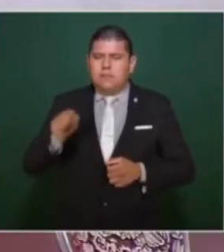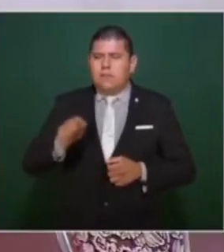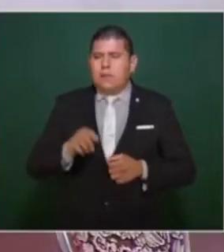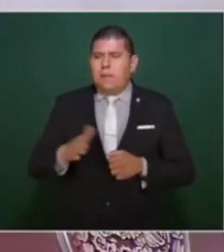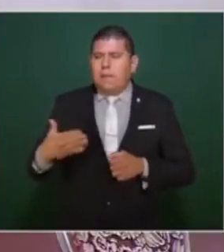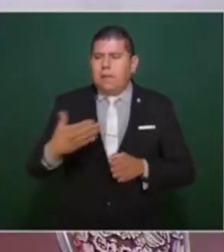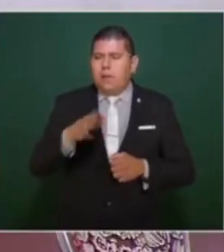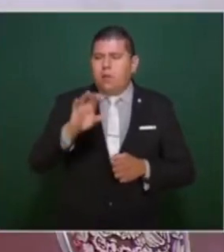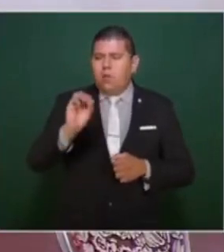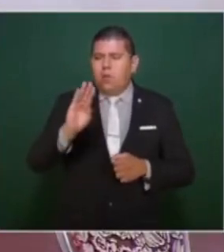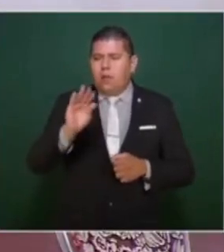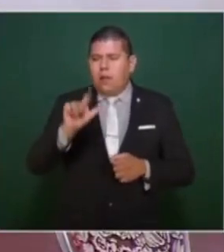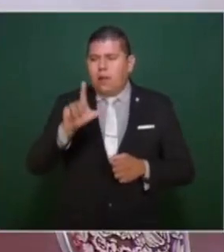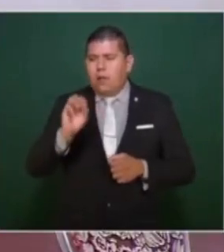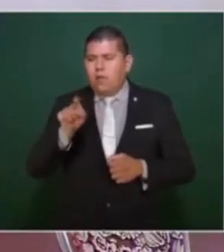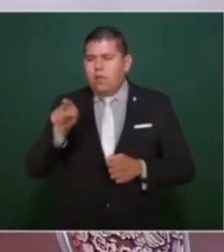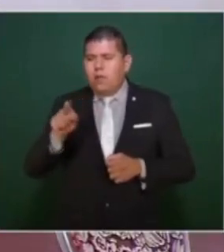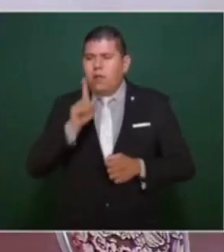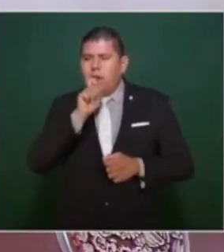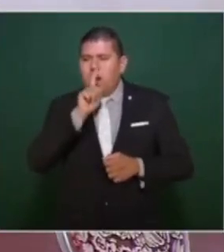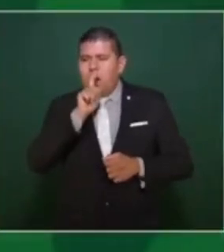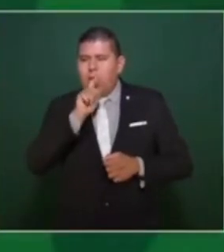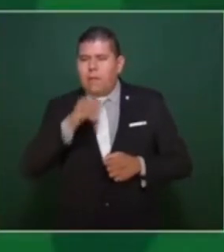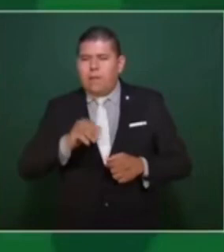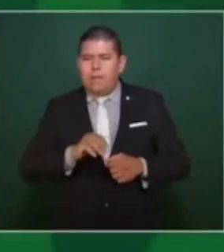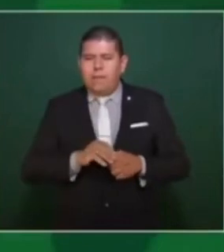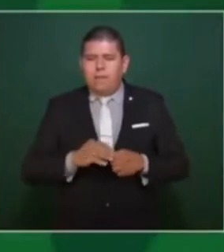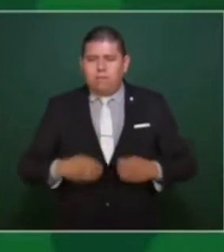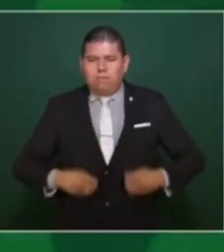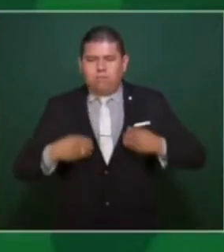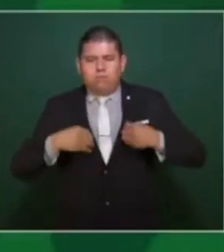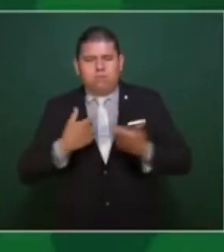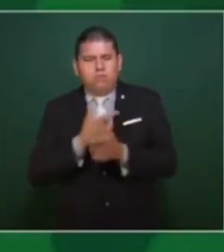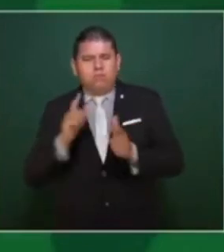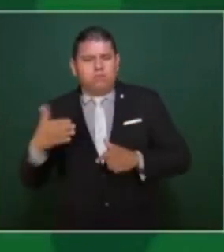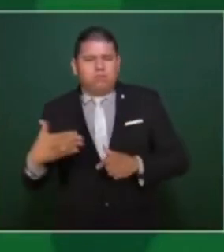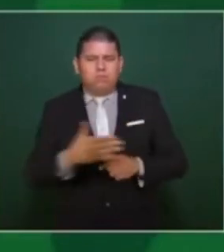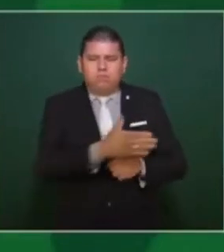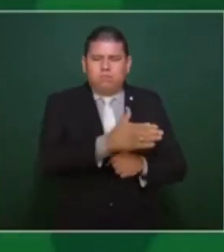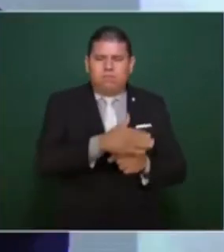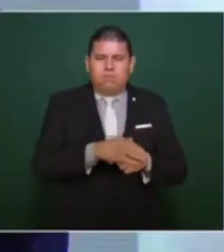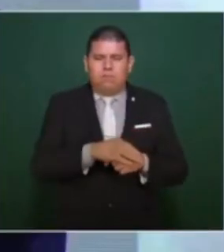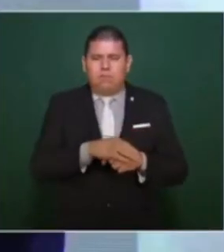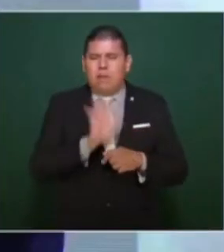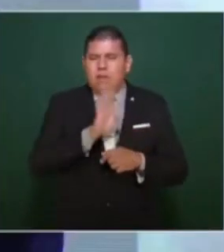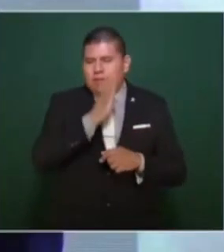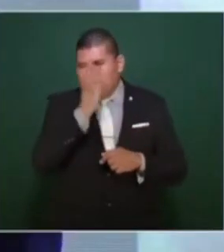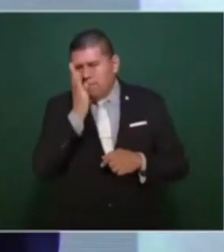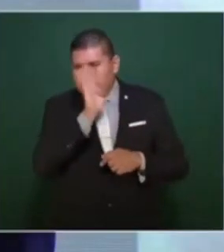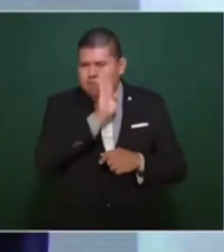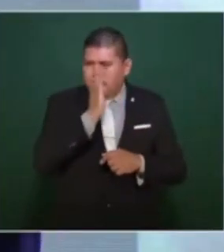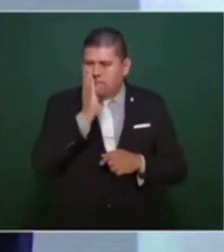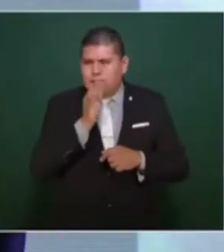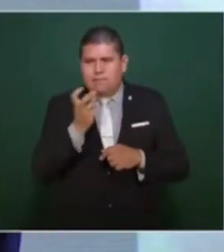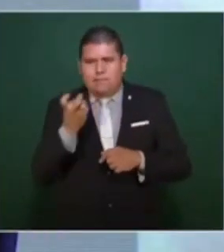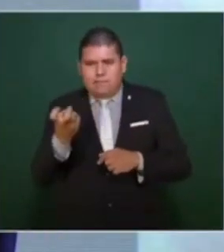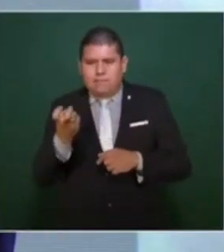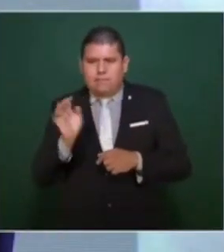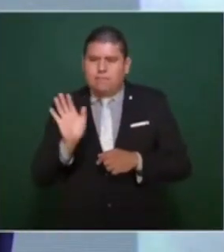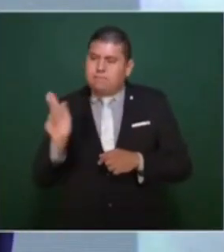aguas. Decía don Jesús, no queremos política robalera, y